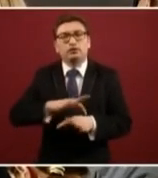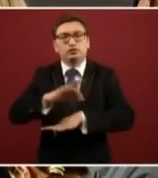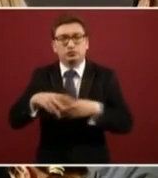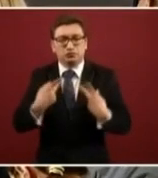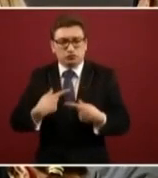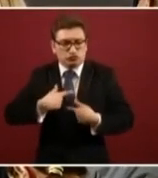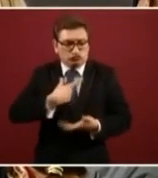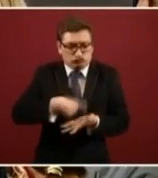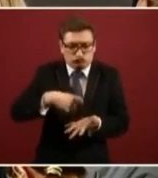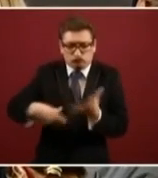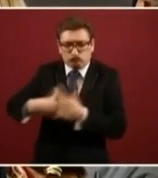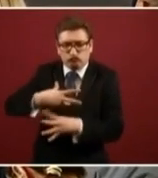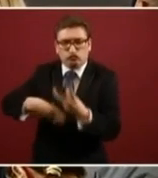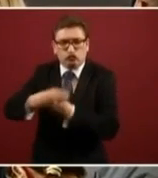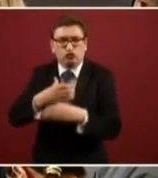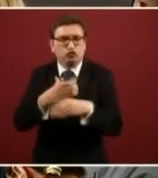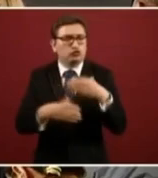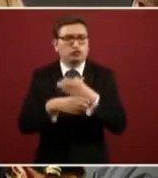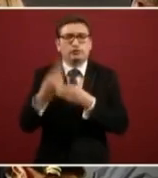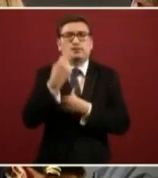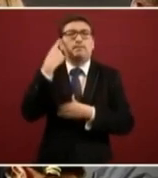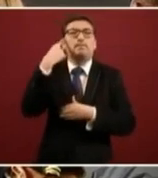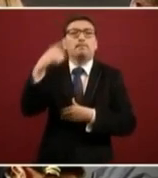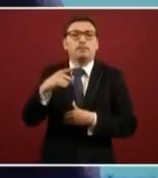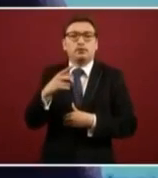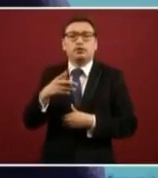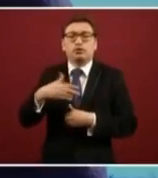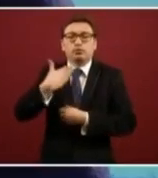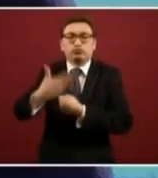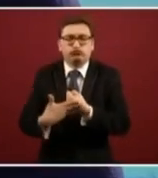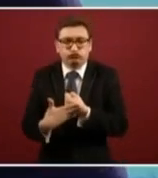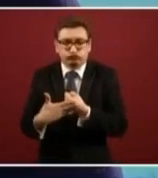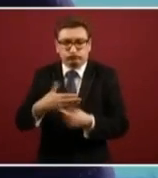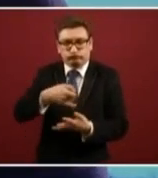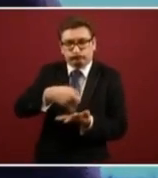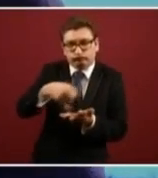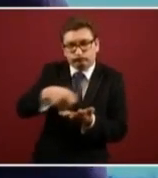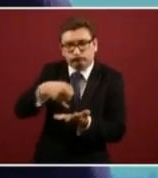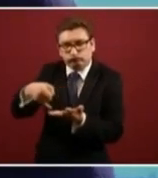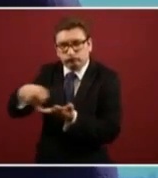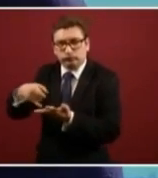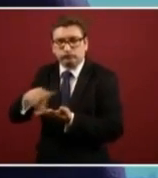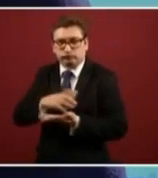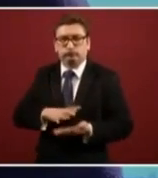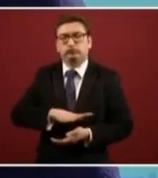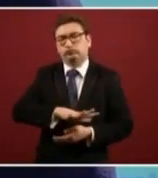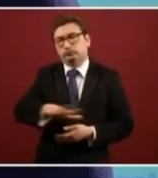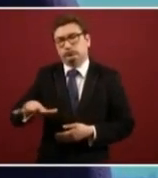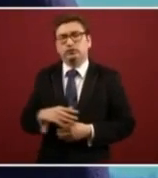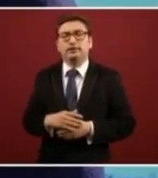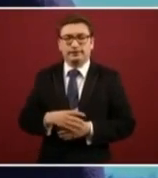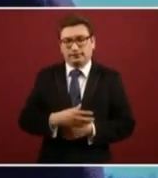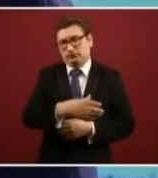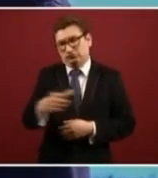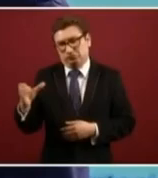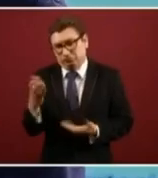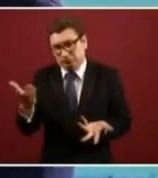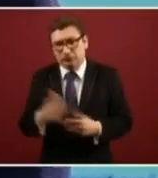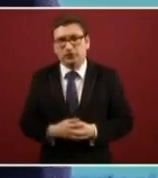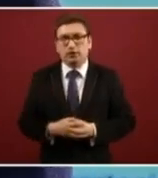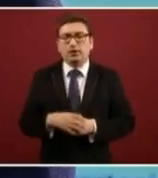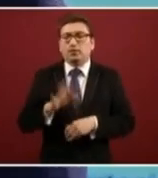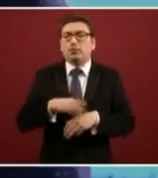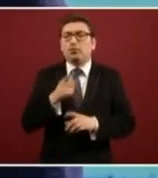insumos y apoyar las labores de preparación de cultivos y establecimiento de las siembras, porque